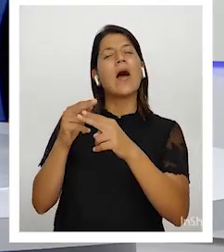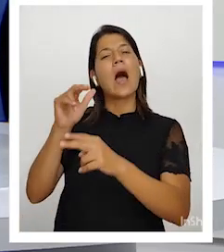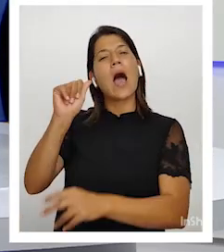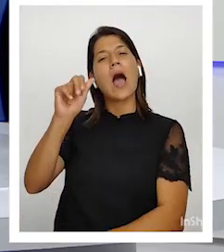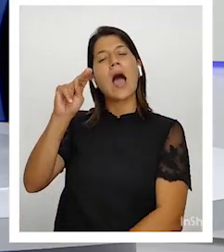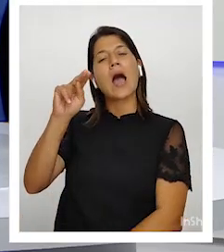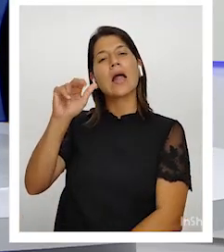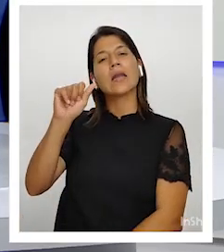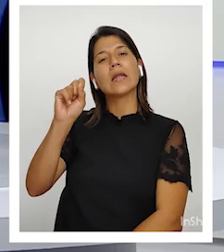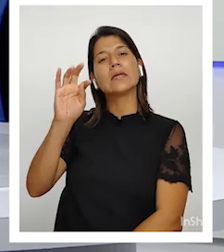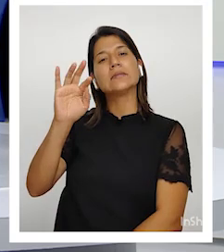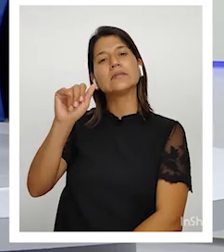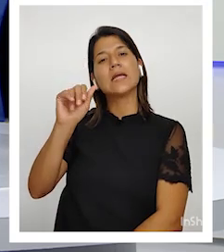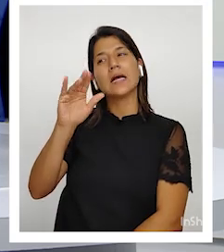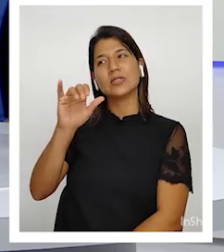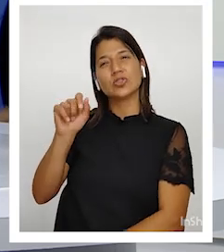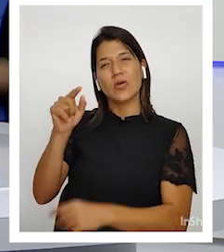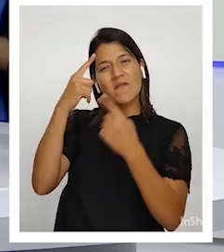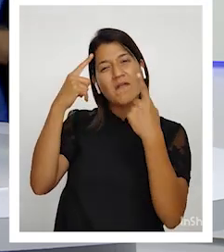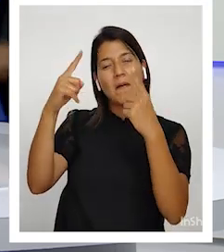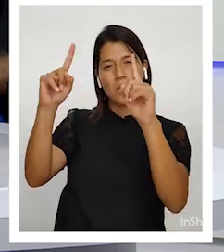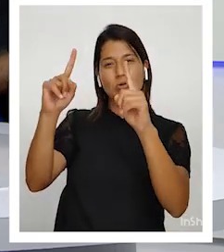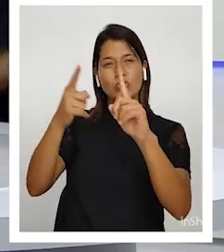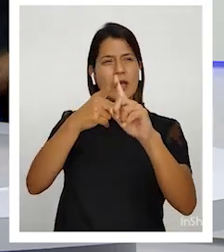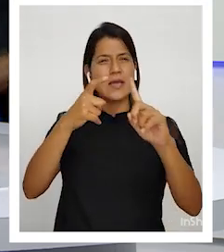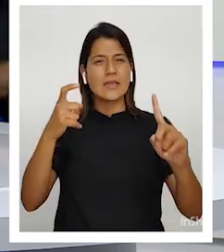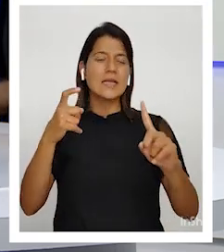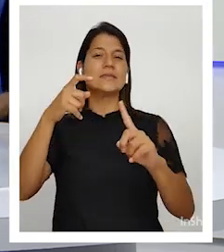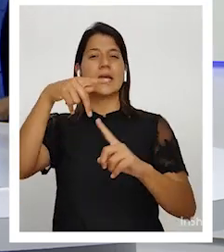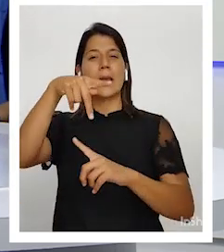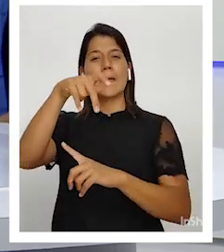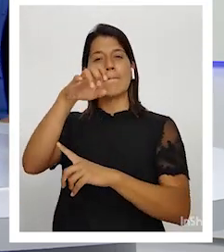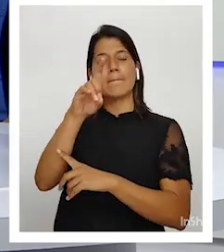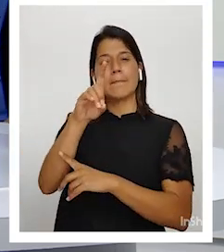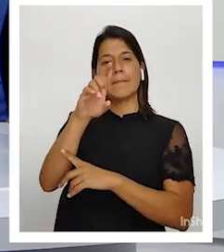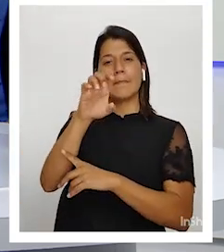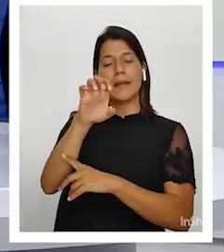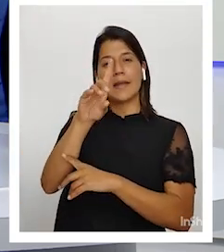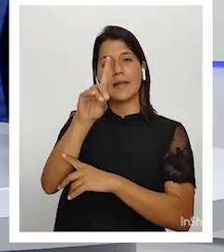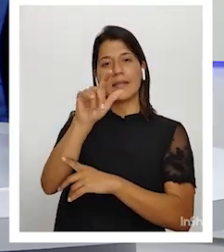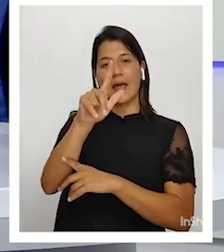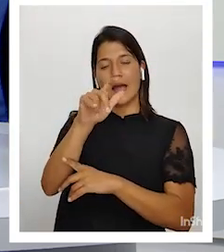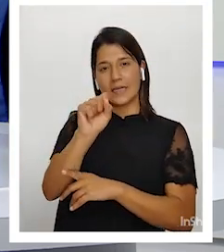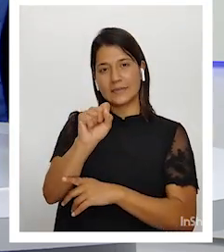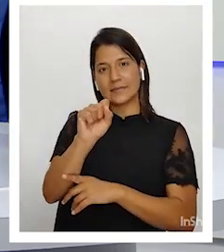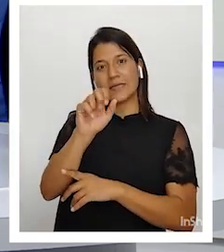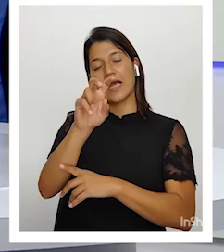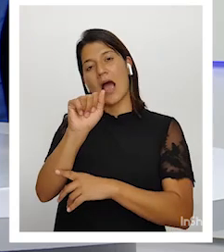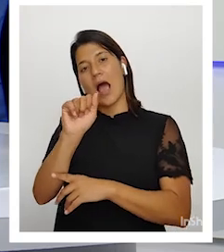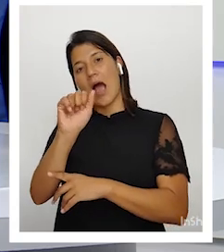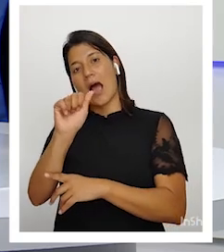gobernado siempre en Nicaragua, desde Pedrarias Dávila hasta Ortega. Lamentablemente.